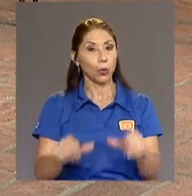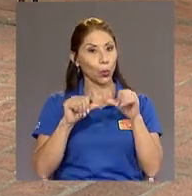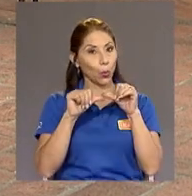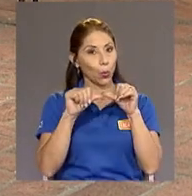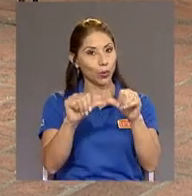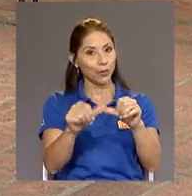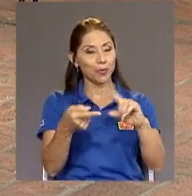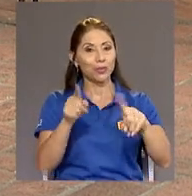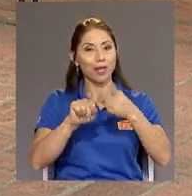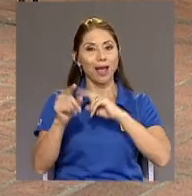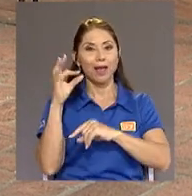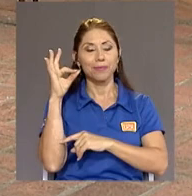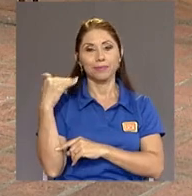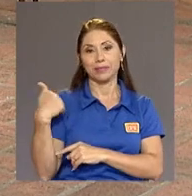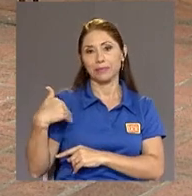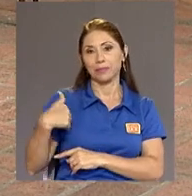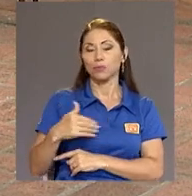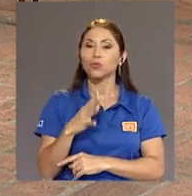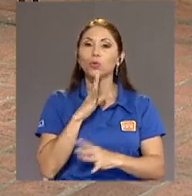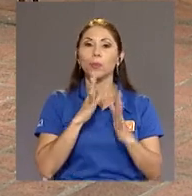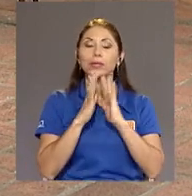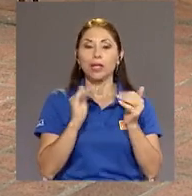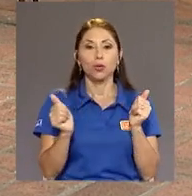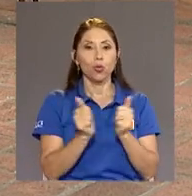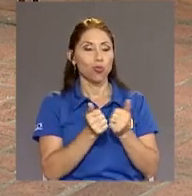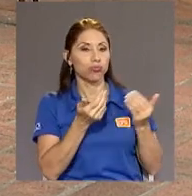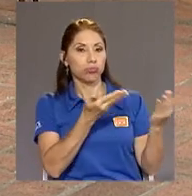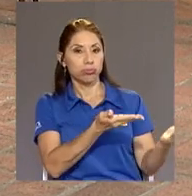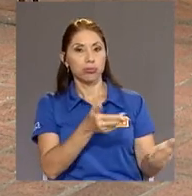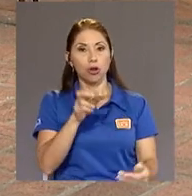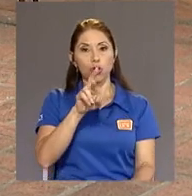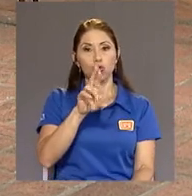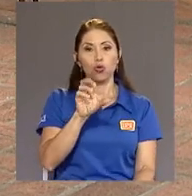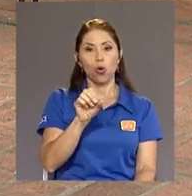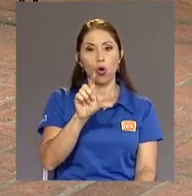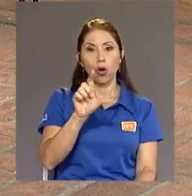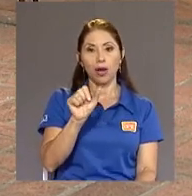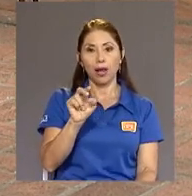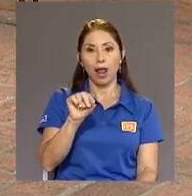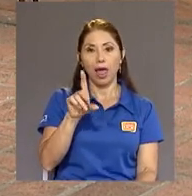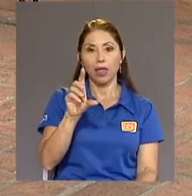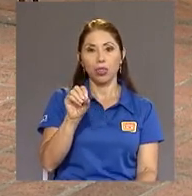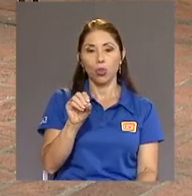Continuamos, amigas y amigos, conversando con don Rolando Bolaños de la UNED y